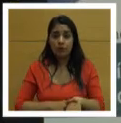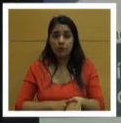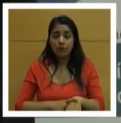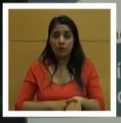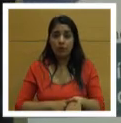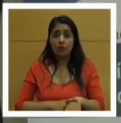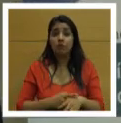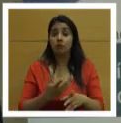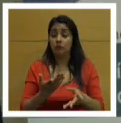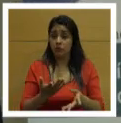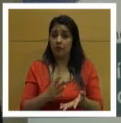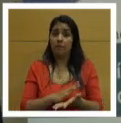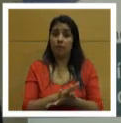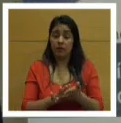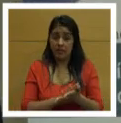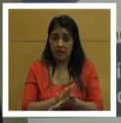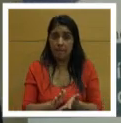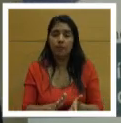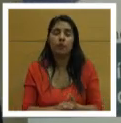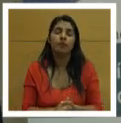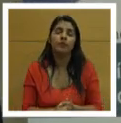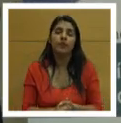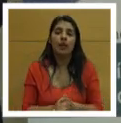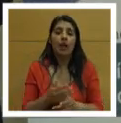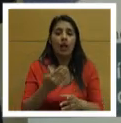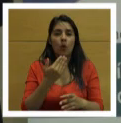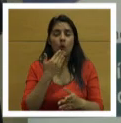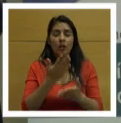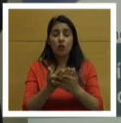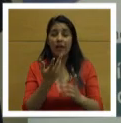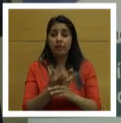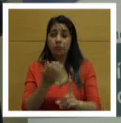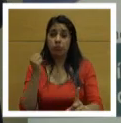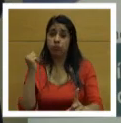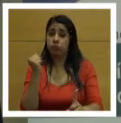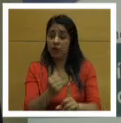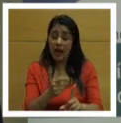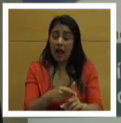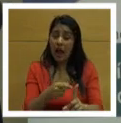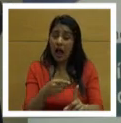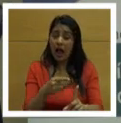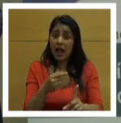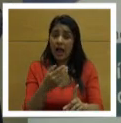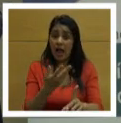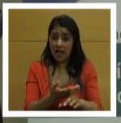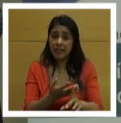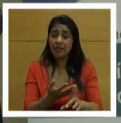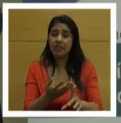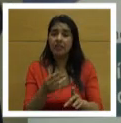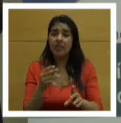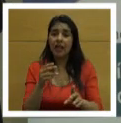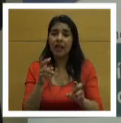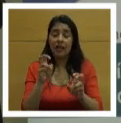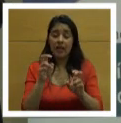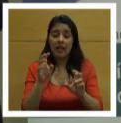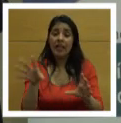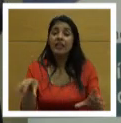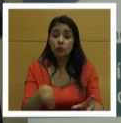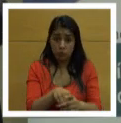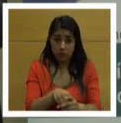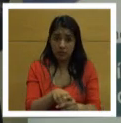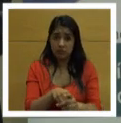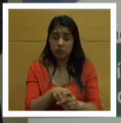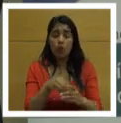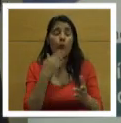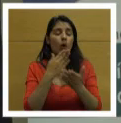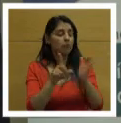hay que introducir parámetros o criterios de género en el análisis e interpretación de las normas. ¿Qué pasa